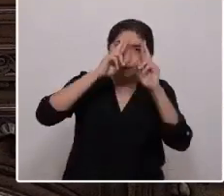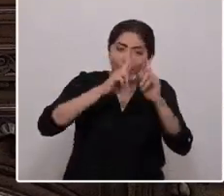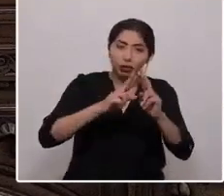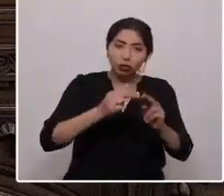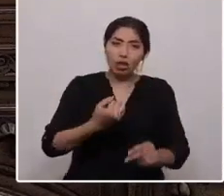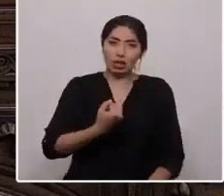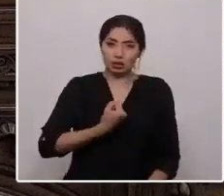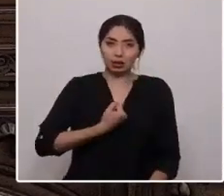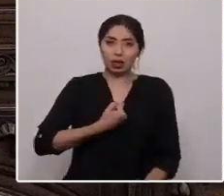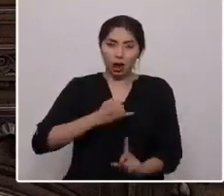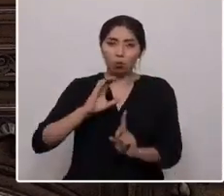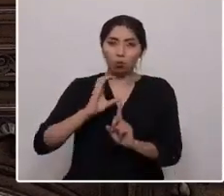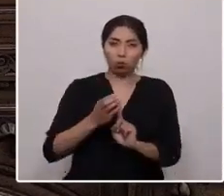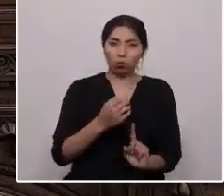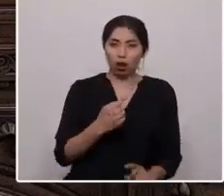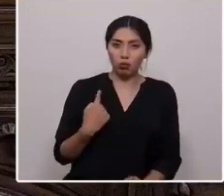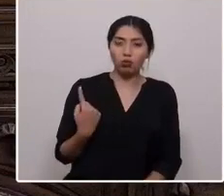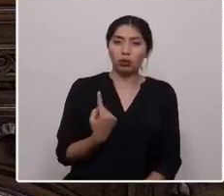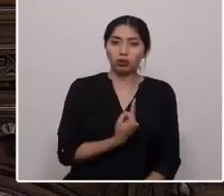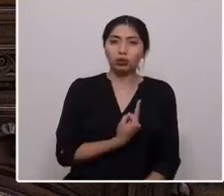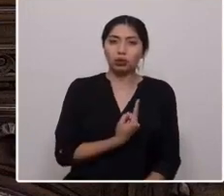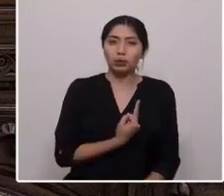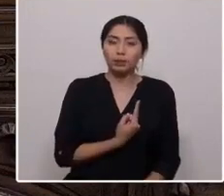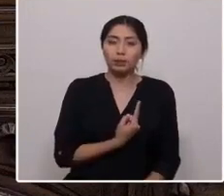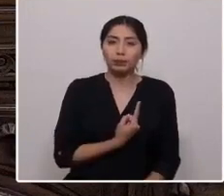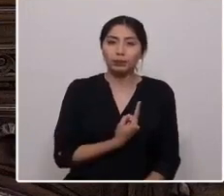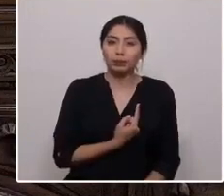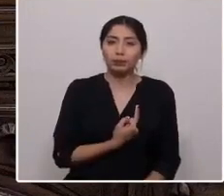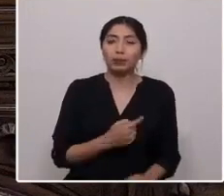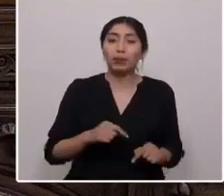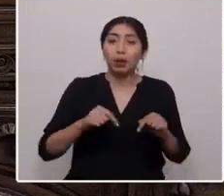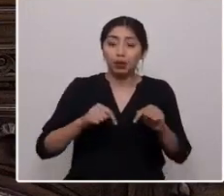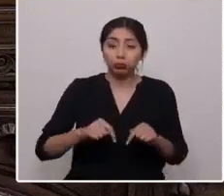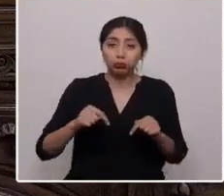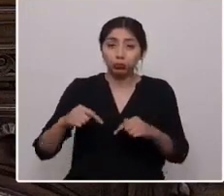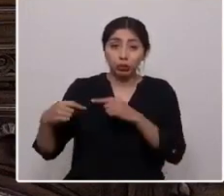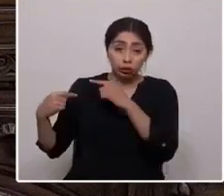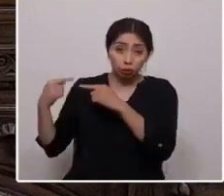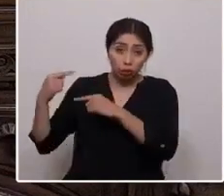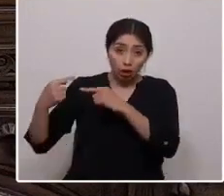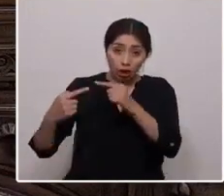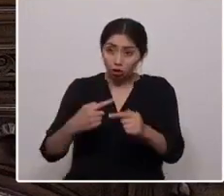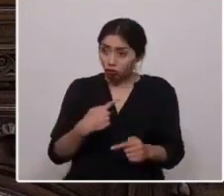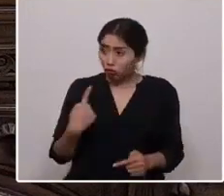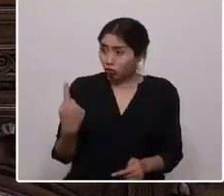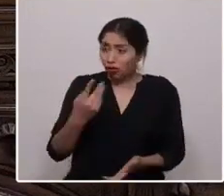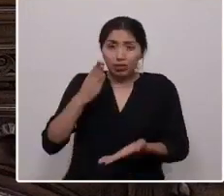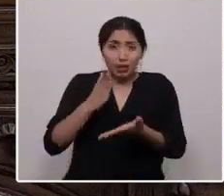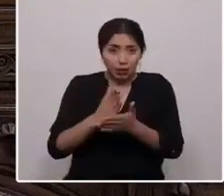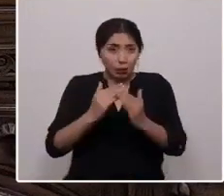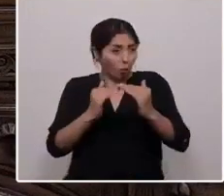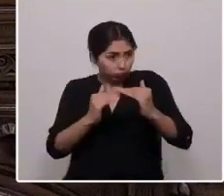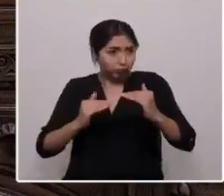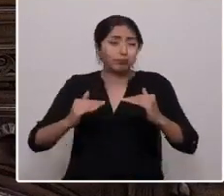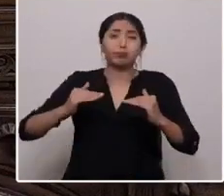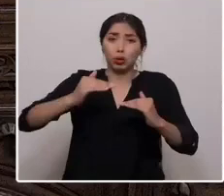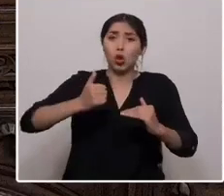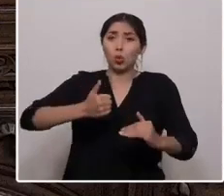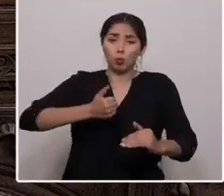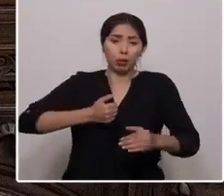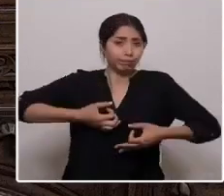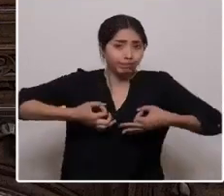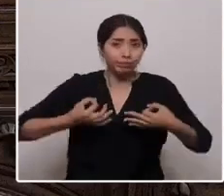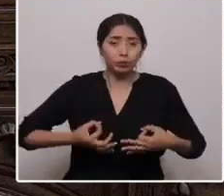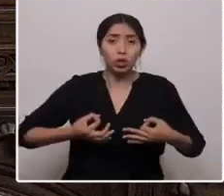colocados en un tránsito histórico todos debemos estar a la altura de las circunstancias no permitamos más de